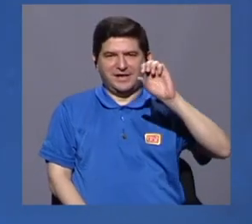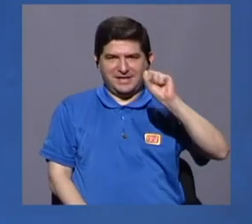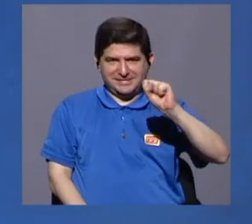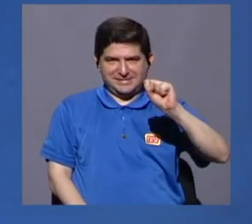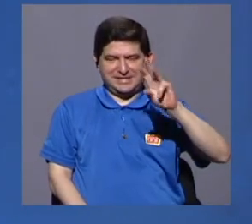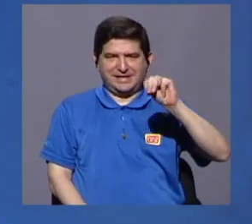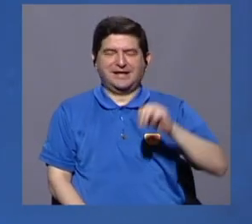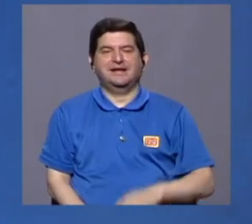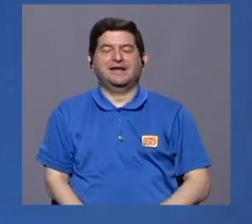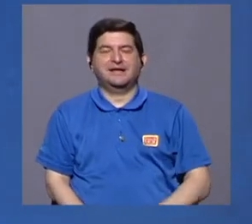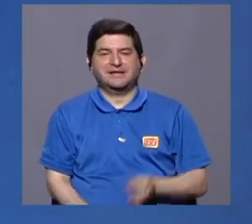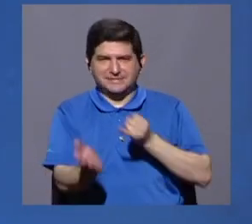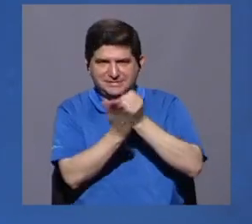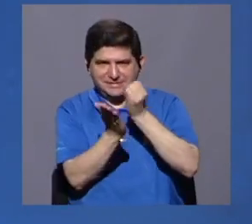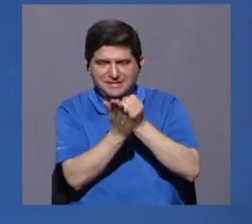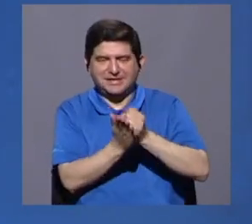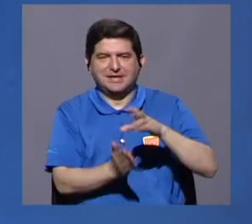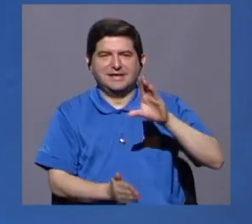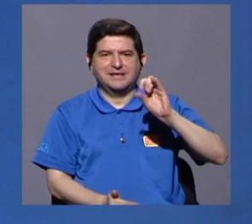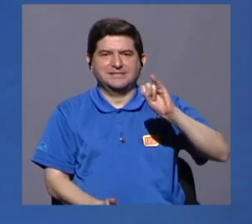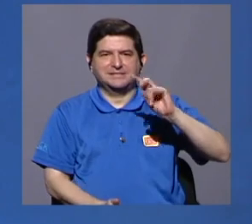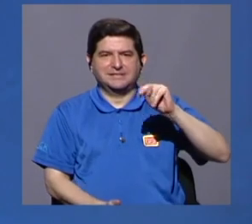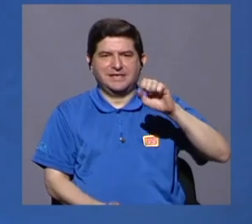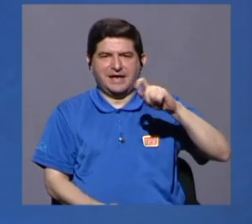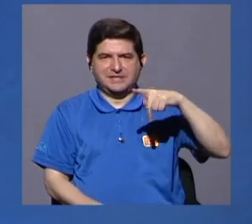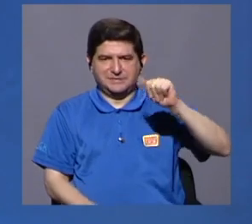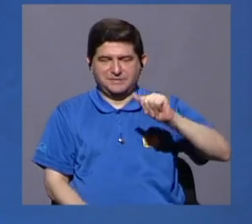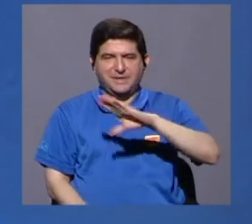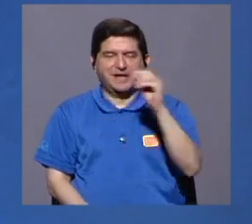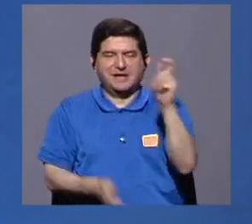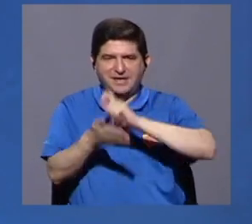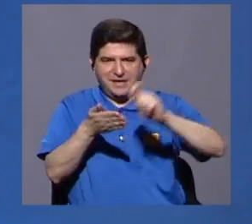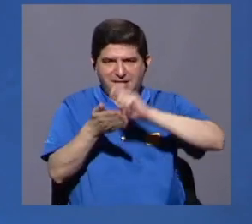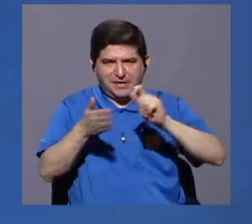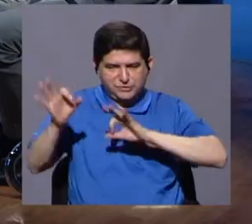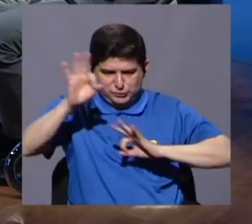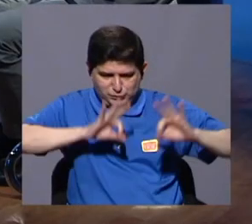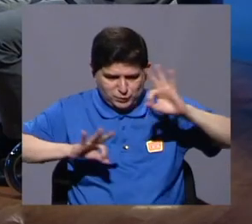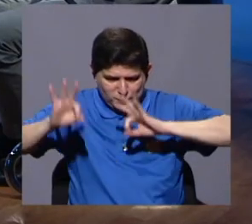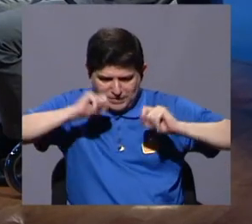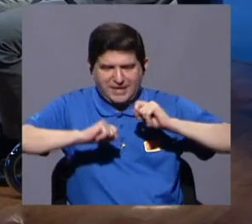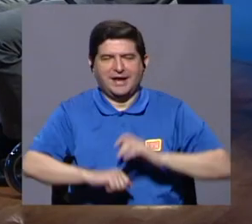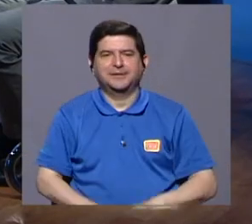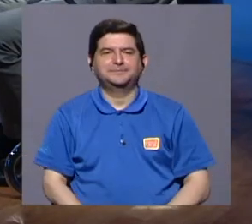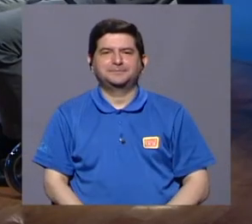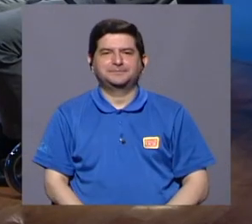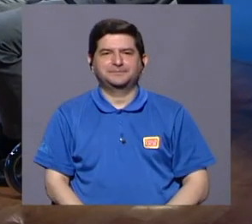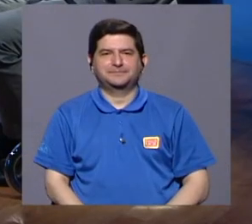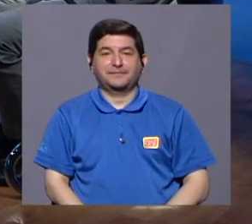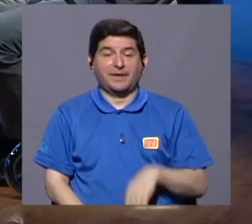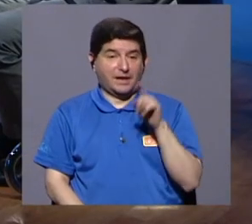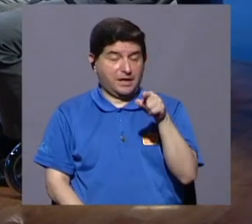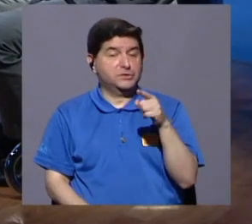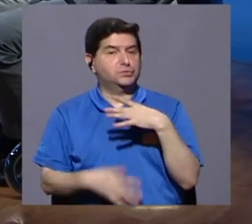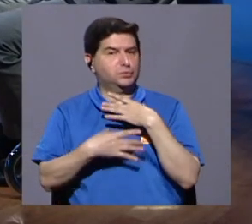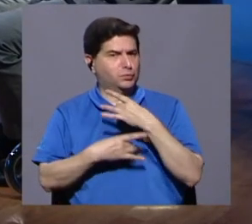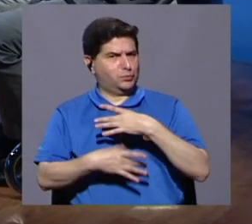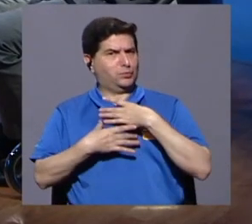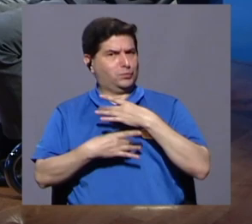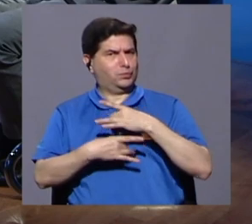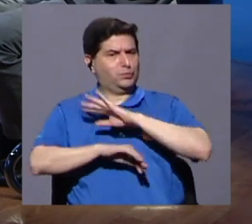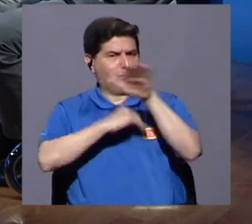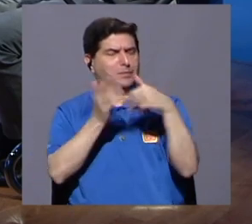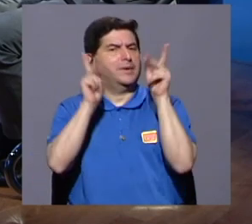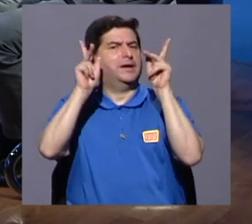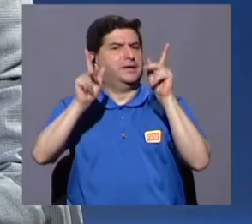investigadora el cine spa y de la escuela de física carolina sus extremadamente interesantes para todos